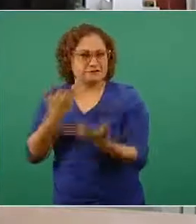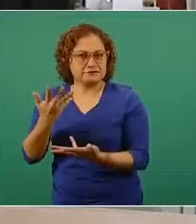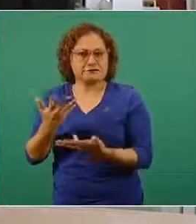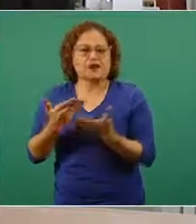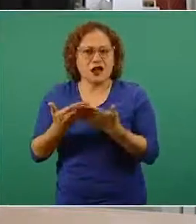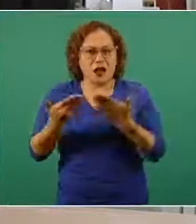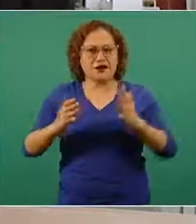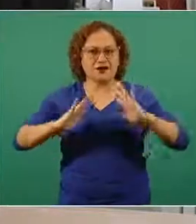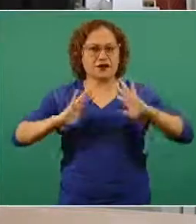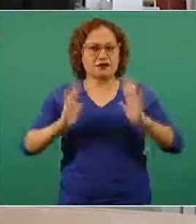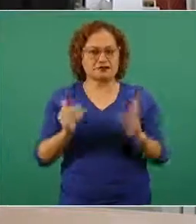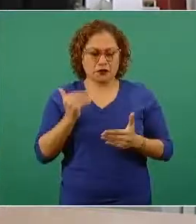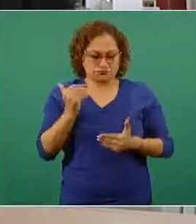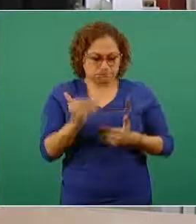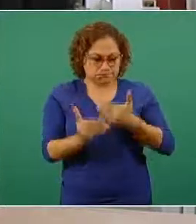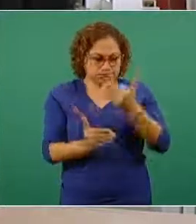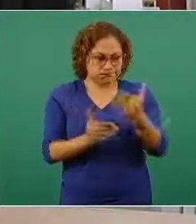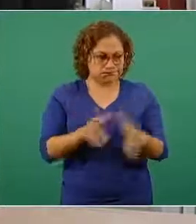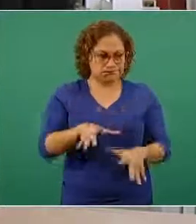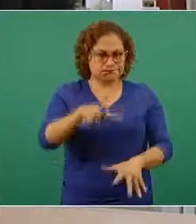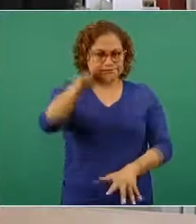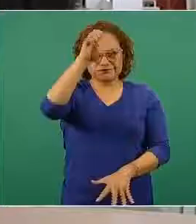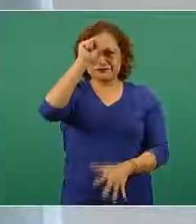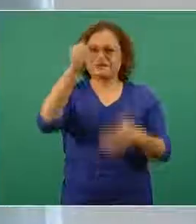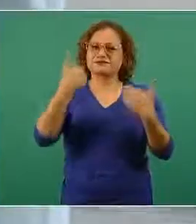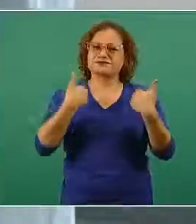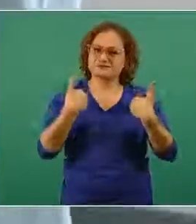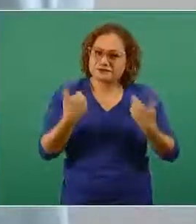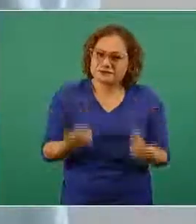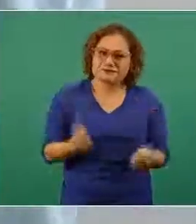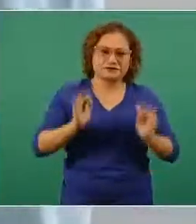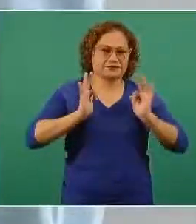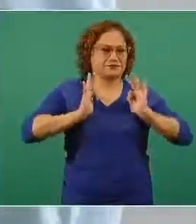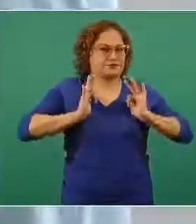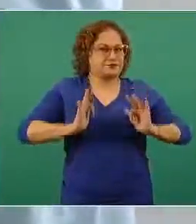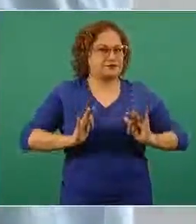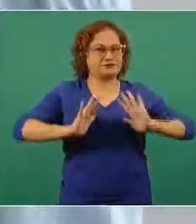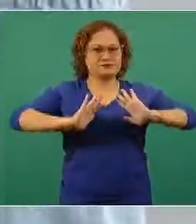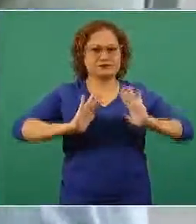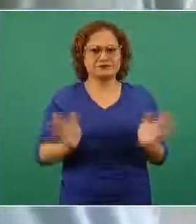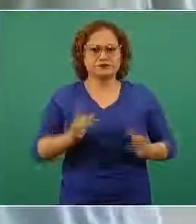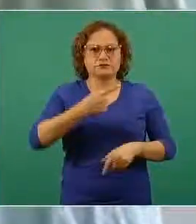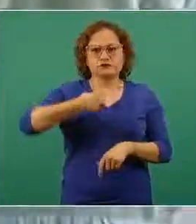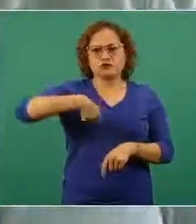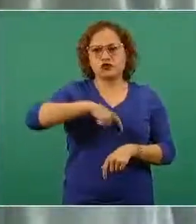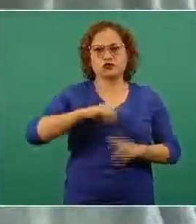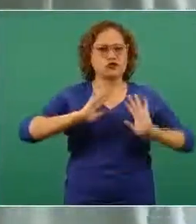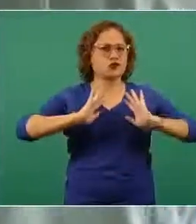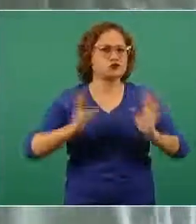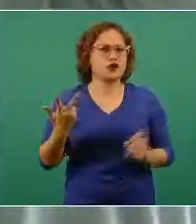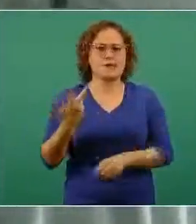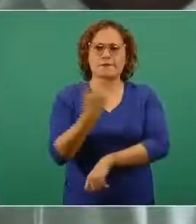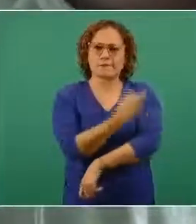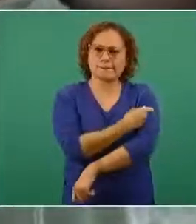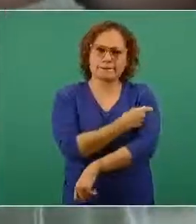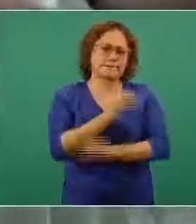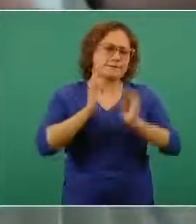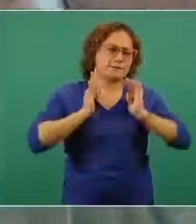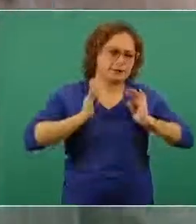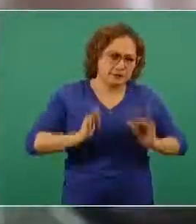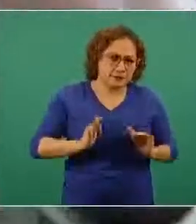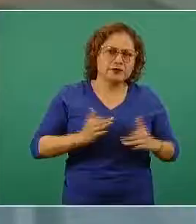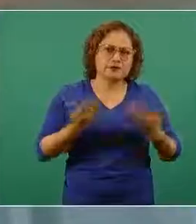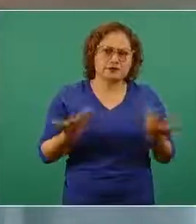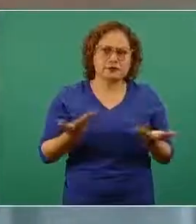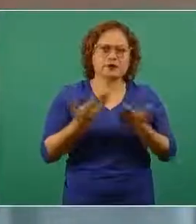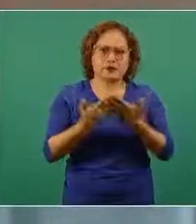más tranquilizante, ¿no? Saber que ya somos vacunados, el personal de salud ya estamos vacunados, que ya hay como